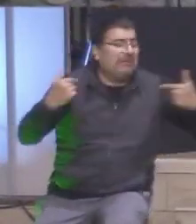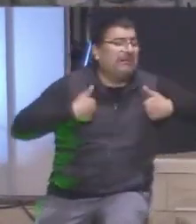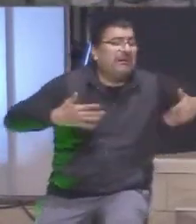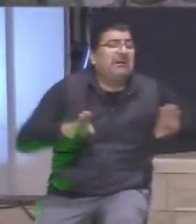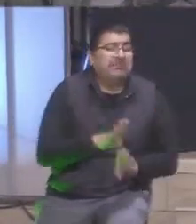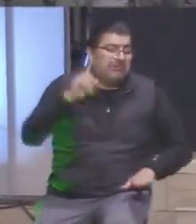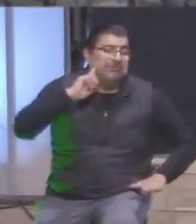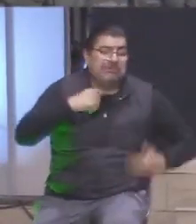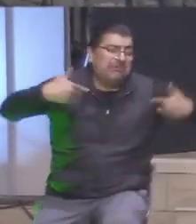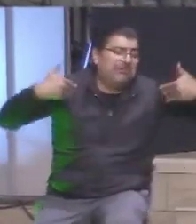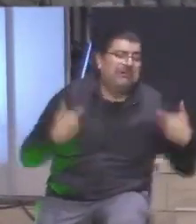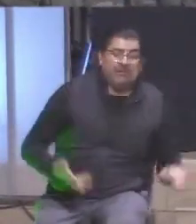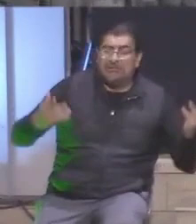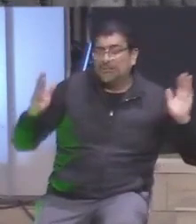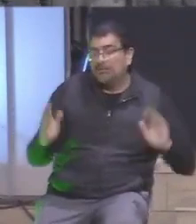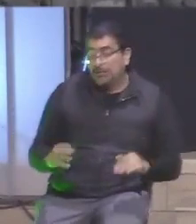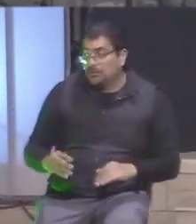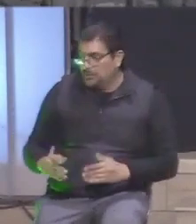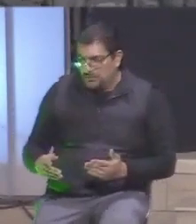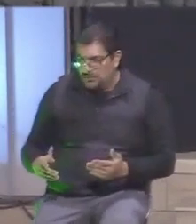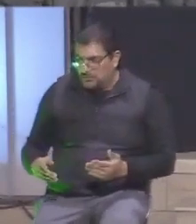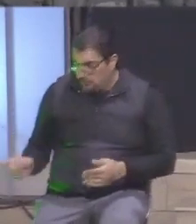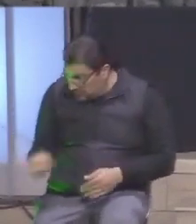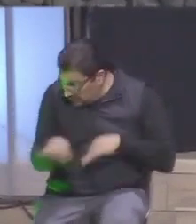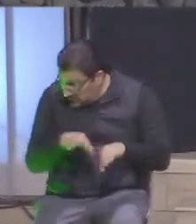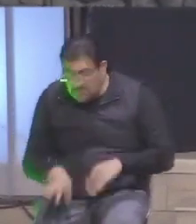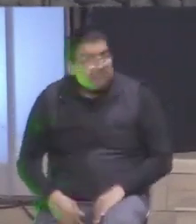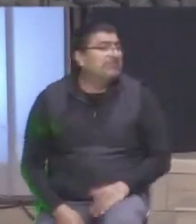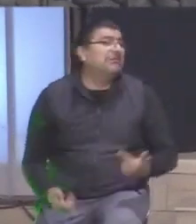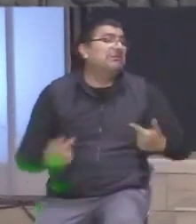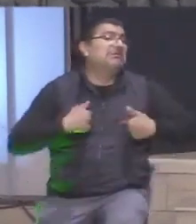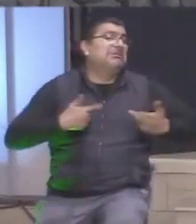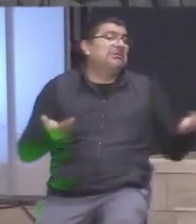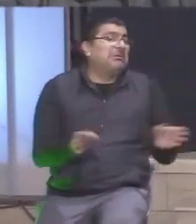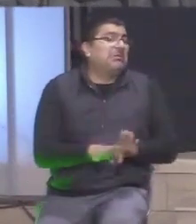dice Oye fuiste encontrar trabajo no estás loco y se